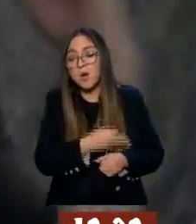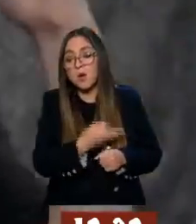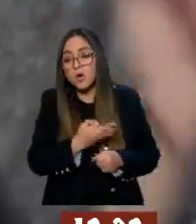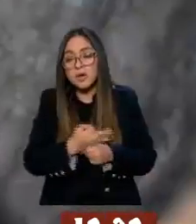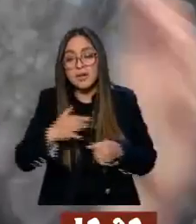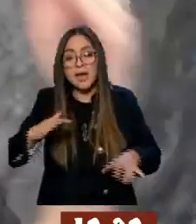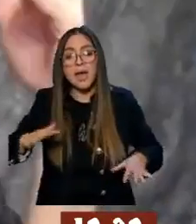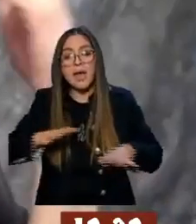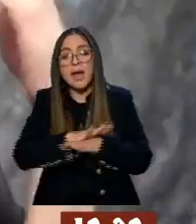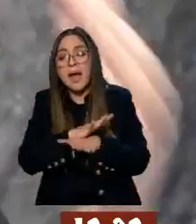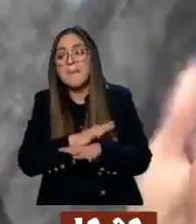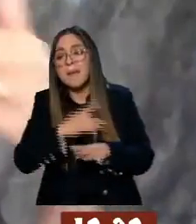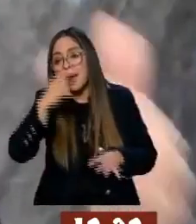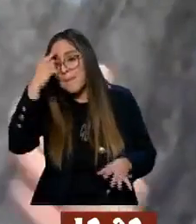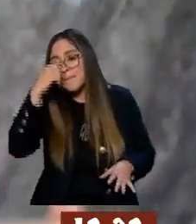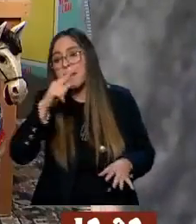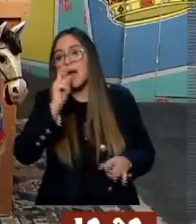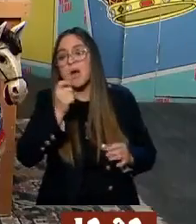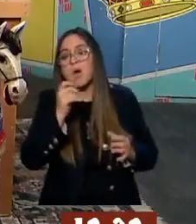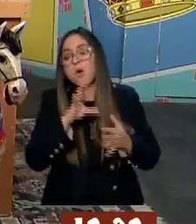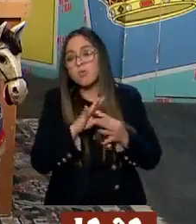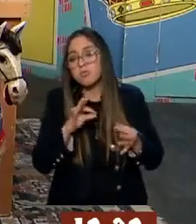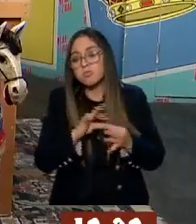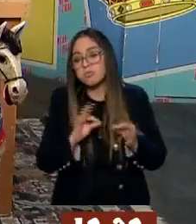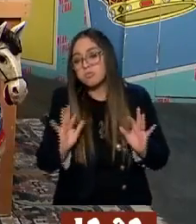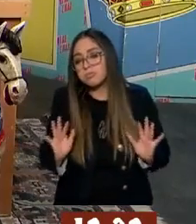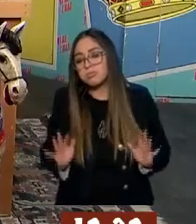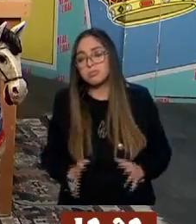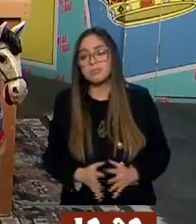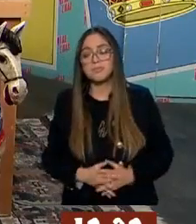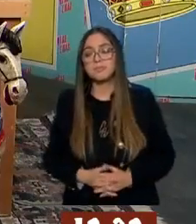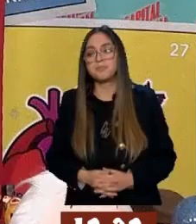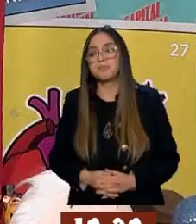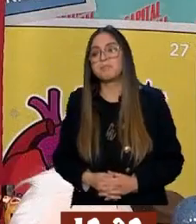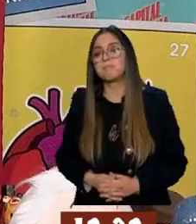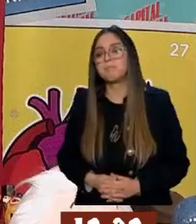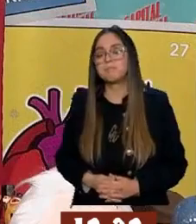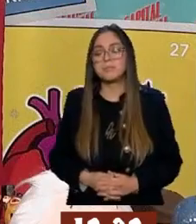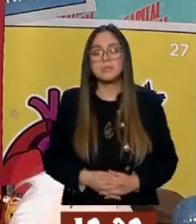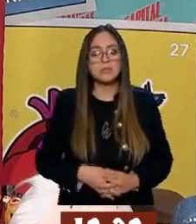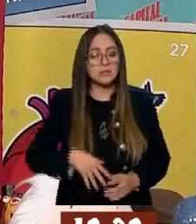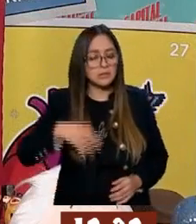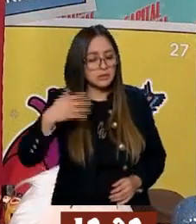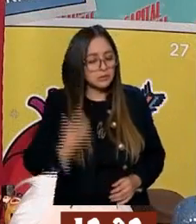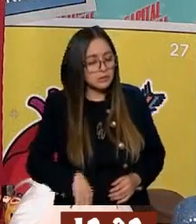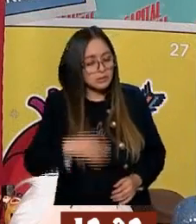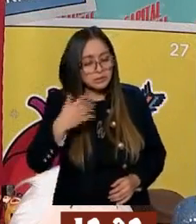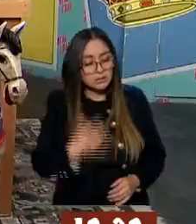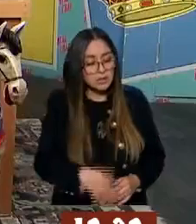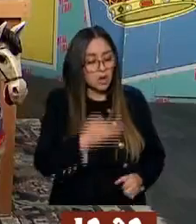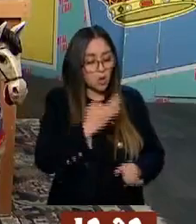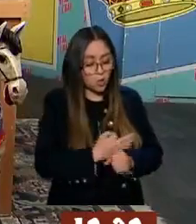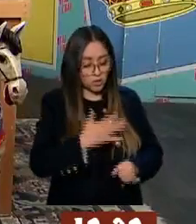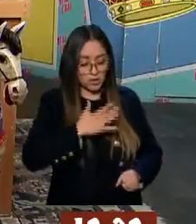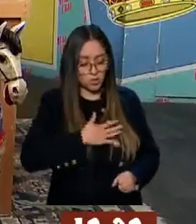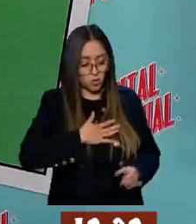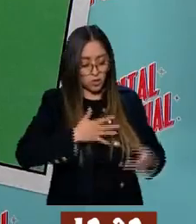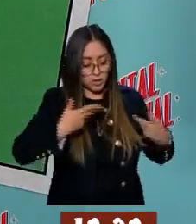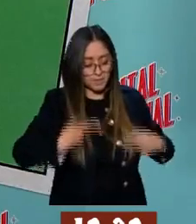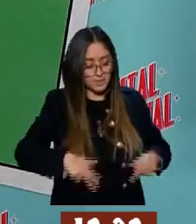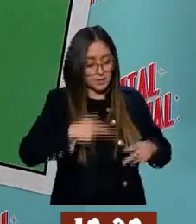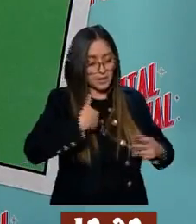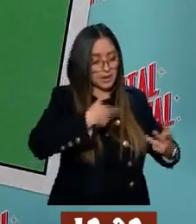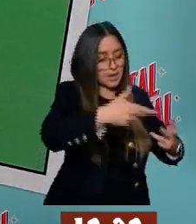him. He will not accept his own guilt. Ándele, ponerse en los pies del otro. Oye, Migonix,